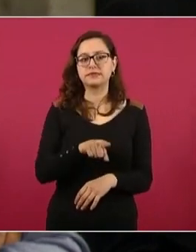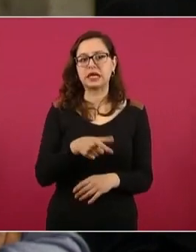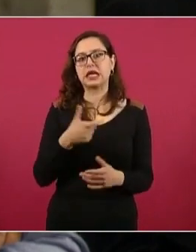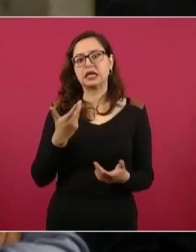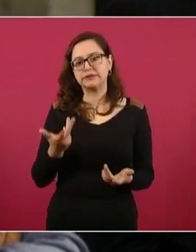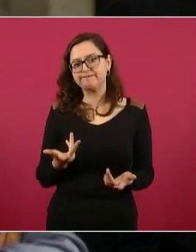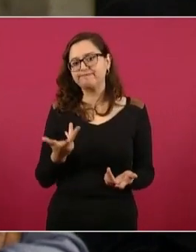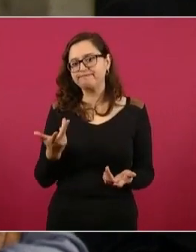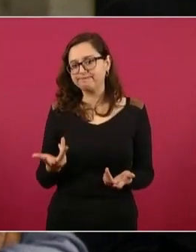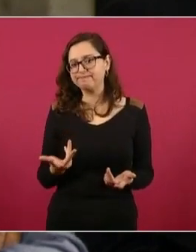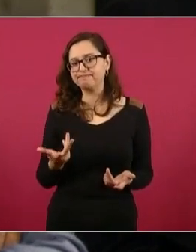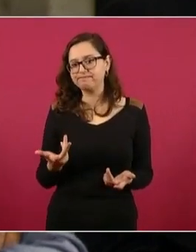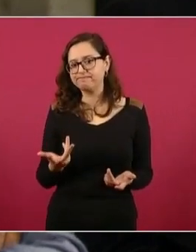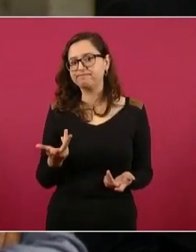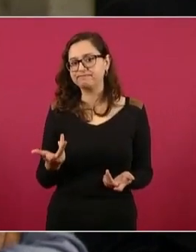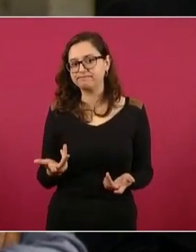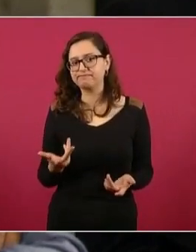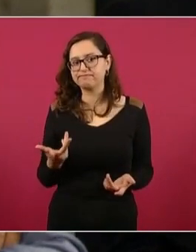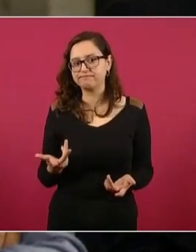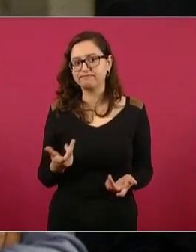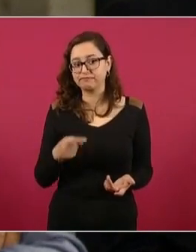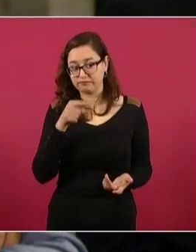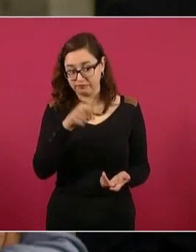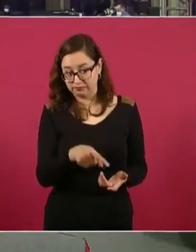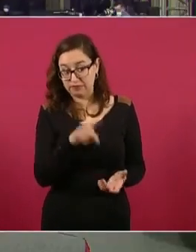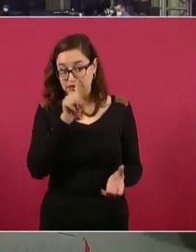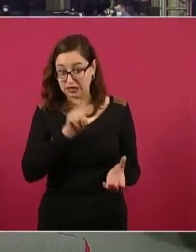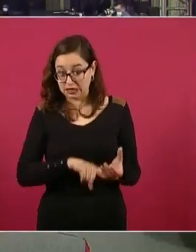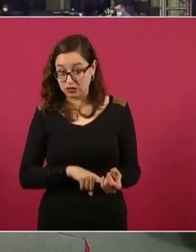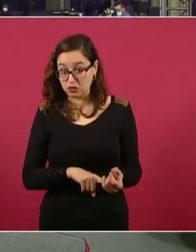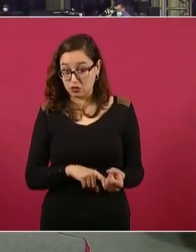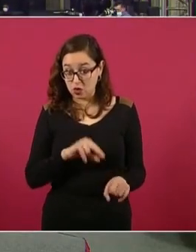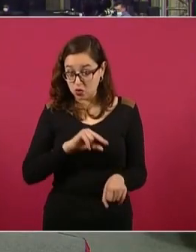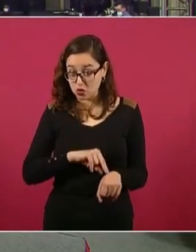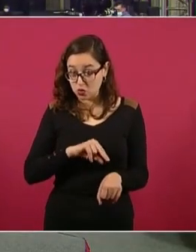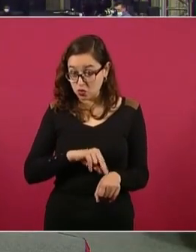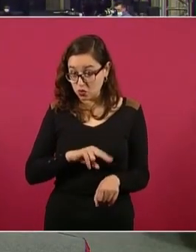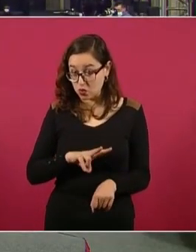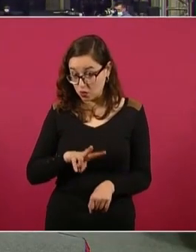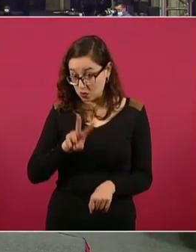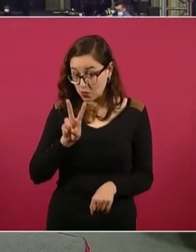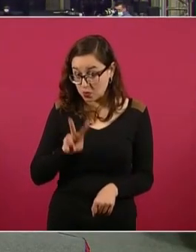y revisar si los que atienden ahí tienen las capacidades